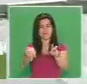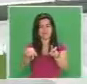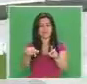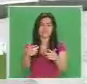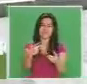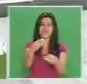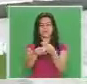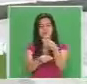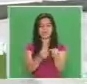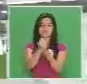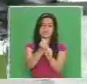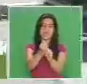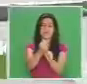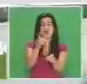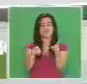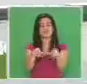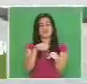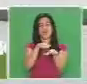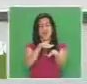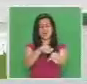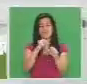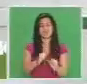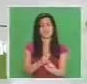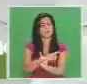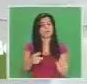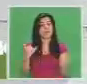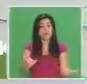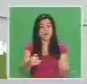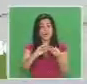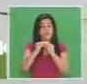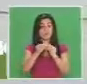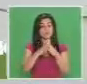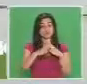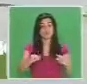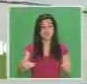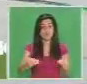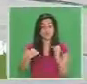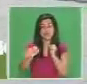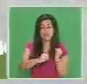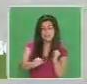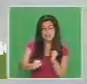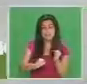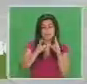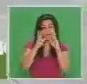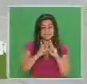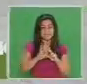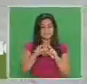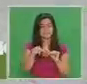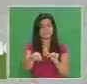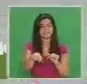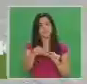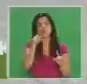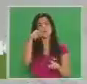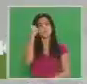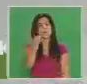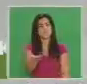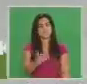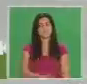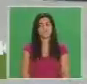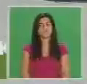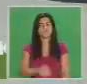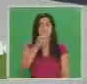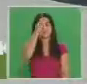poco de cola, de tierra. Pero ahora con esta recuperación que está haciendo Vive, ¿qué tal le va esa opinión a usted?